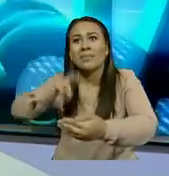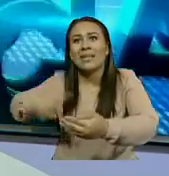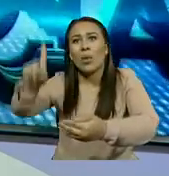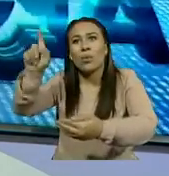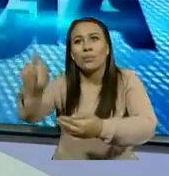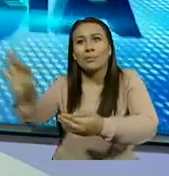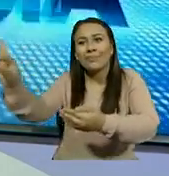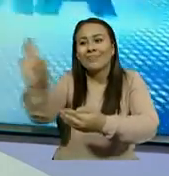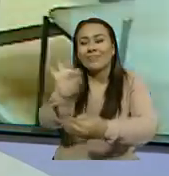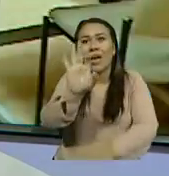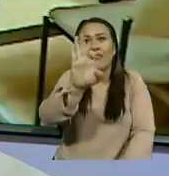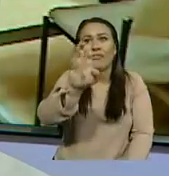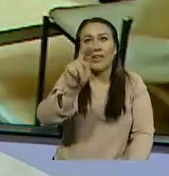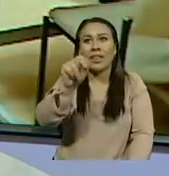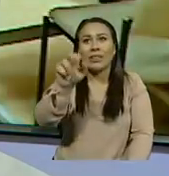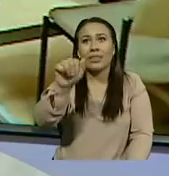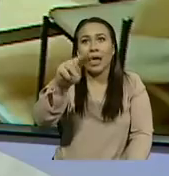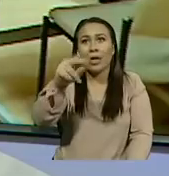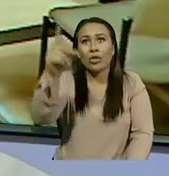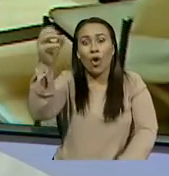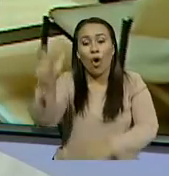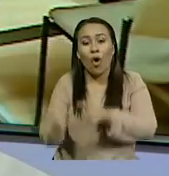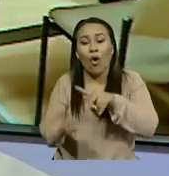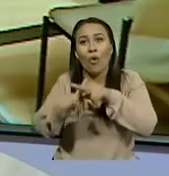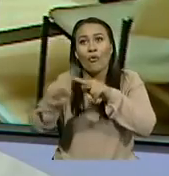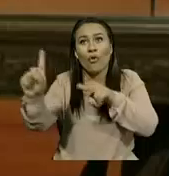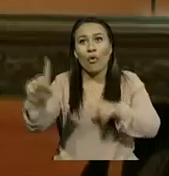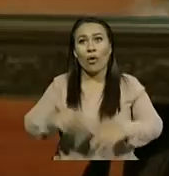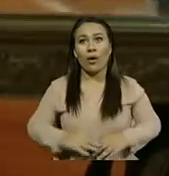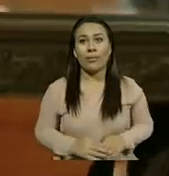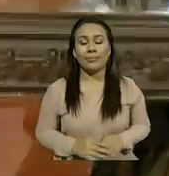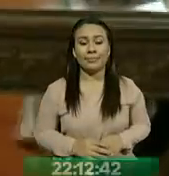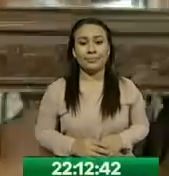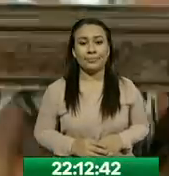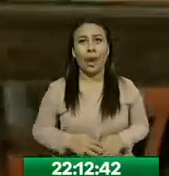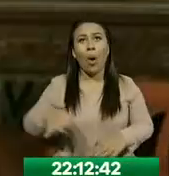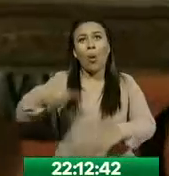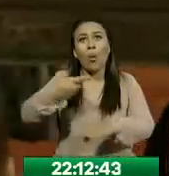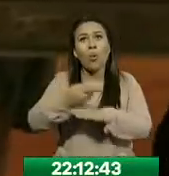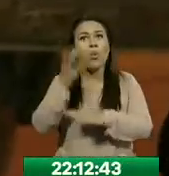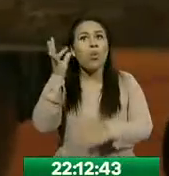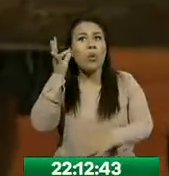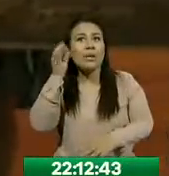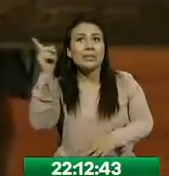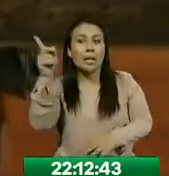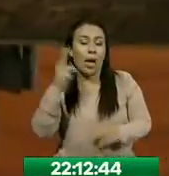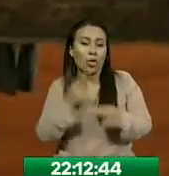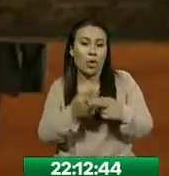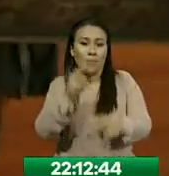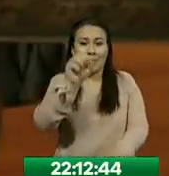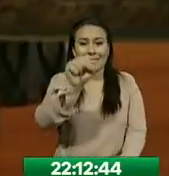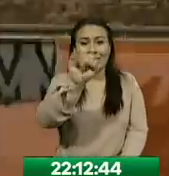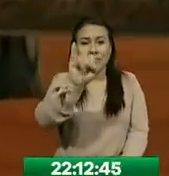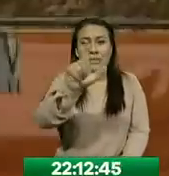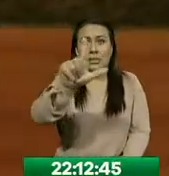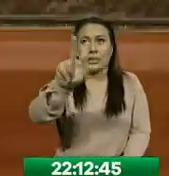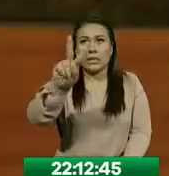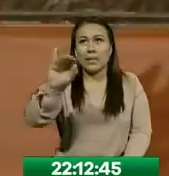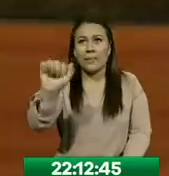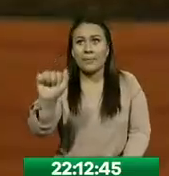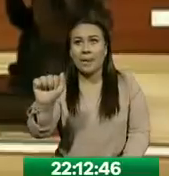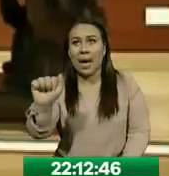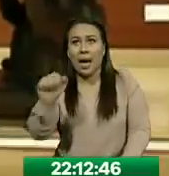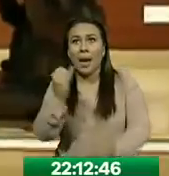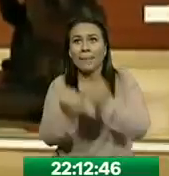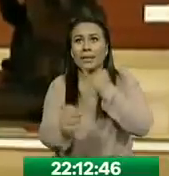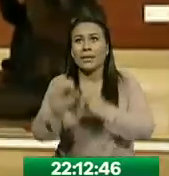Fernando Alvarado, hoy prófugo de la justicia. La jueza Silvia Sánchez acogió el pedido de la fiscal subrogante Ruth